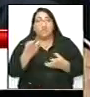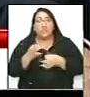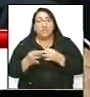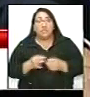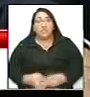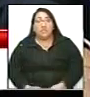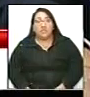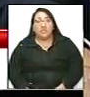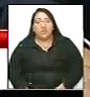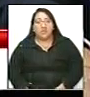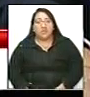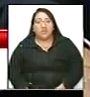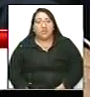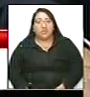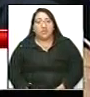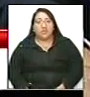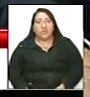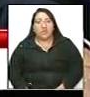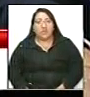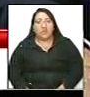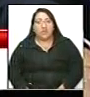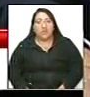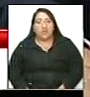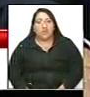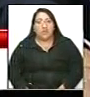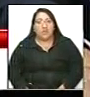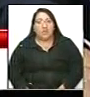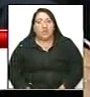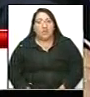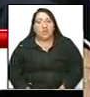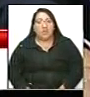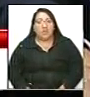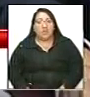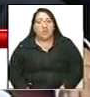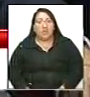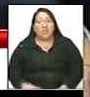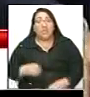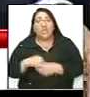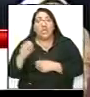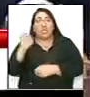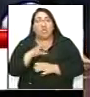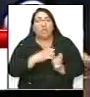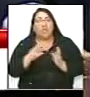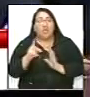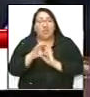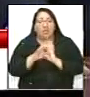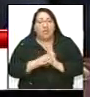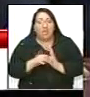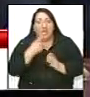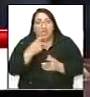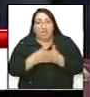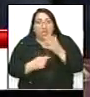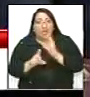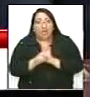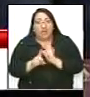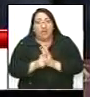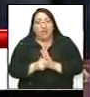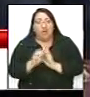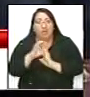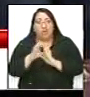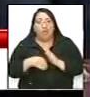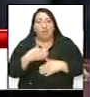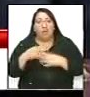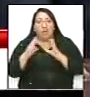mencionar que, por ejemplo, en ninguna parte de la Constitución se habla de que la ley, el Código